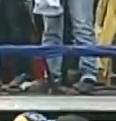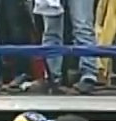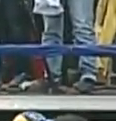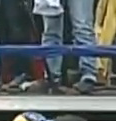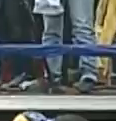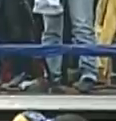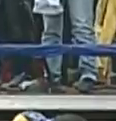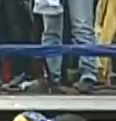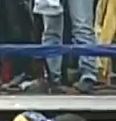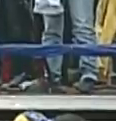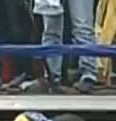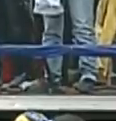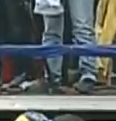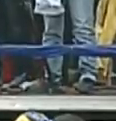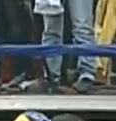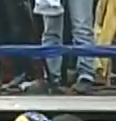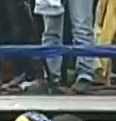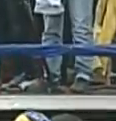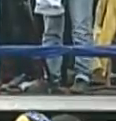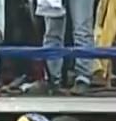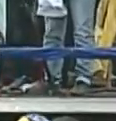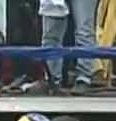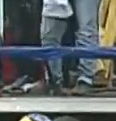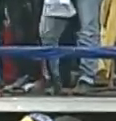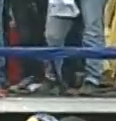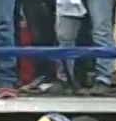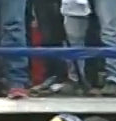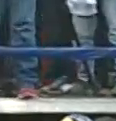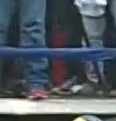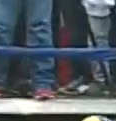tengo apenas 55 años